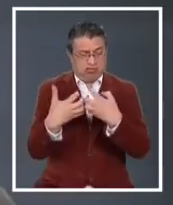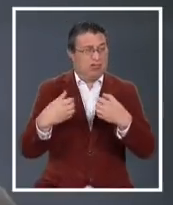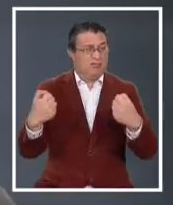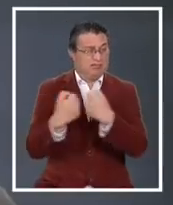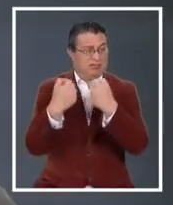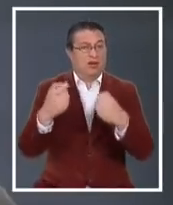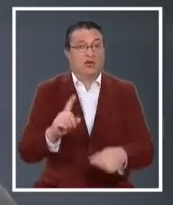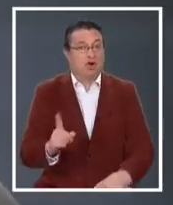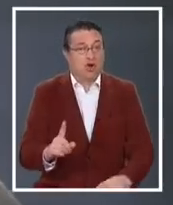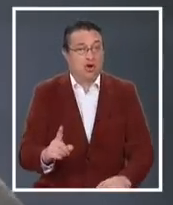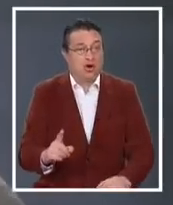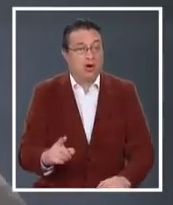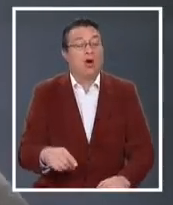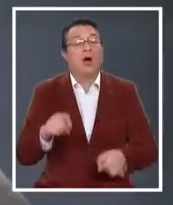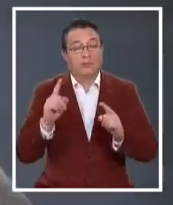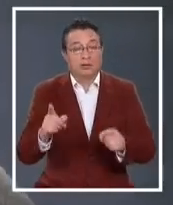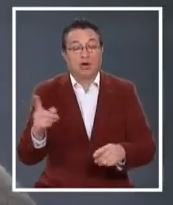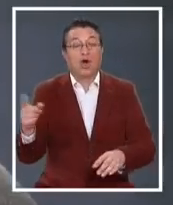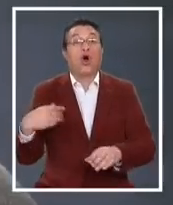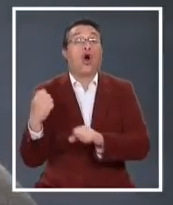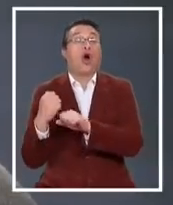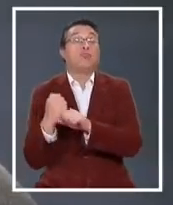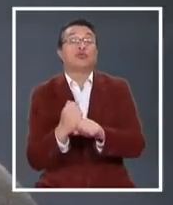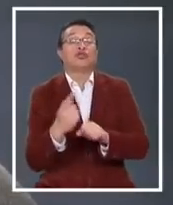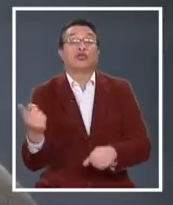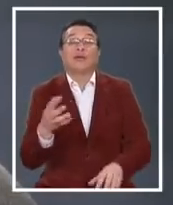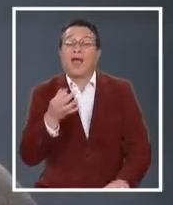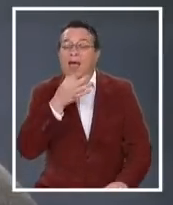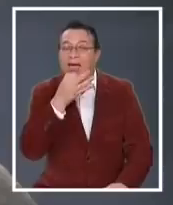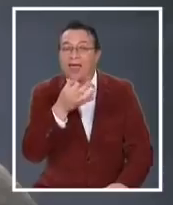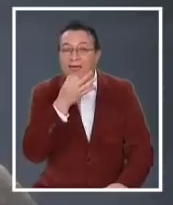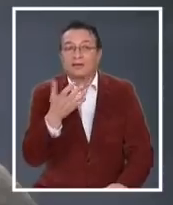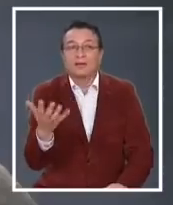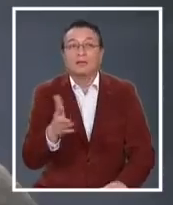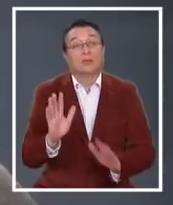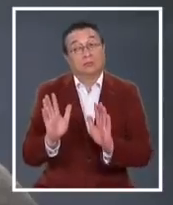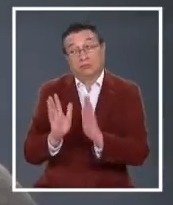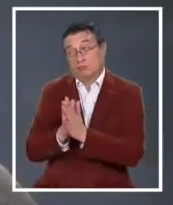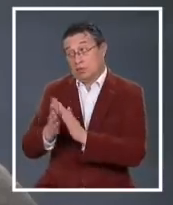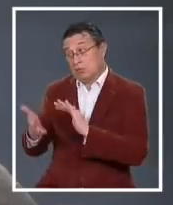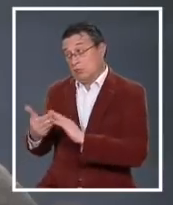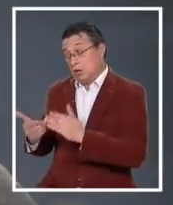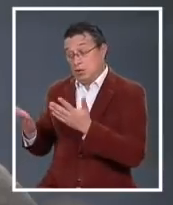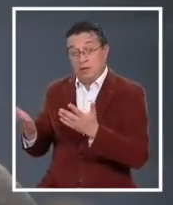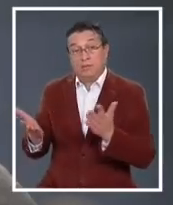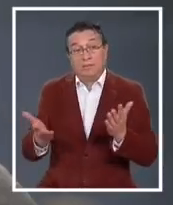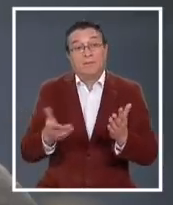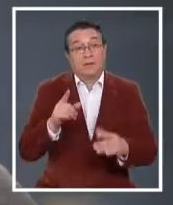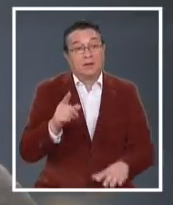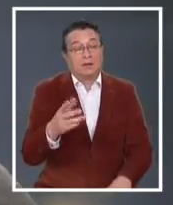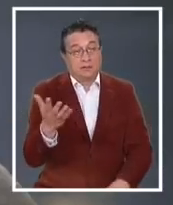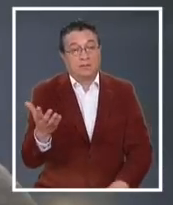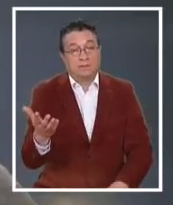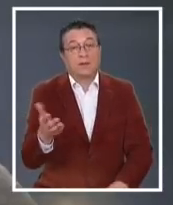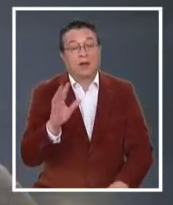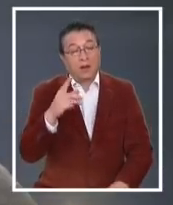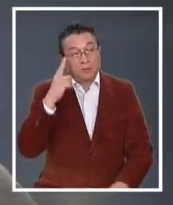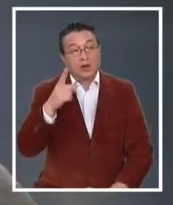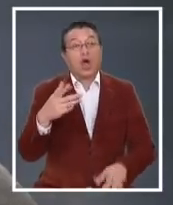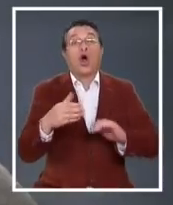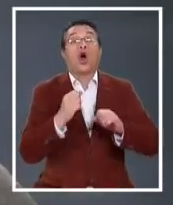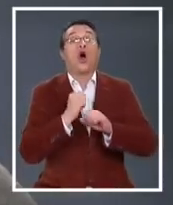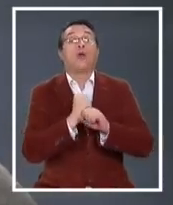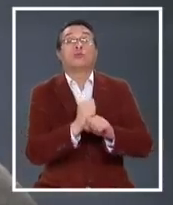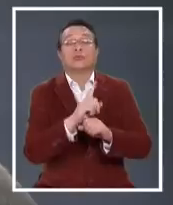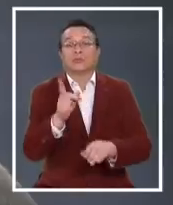no son excluyentes. Y lo que hace la oposición, a mi juicio, y aquí perdóname Francisco y Sebastián, pero lo que hace la